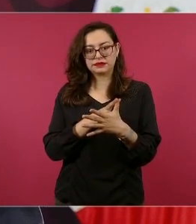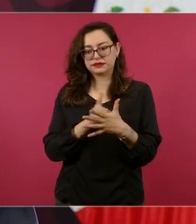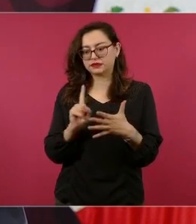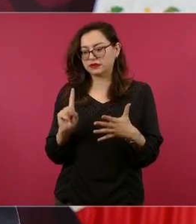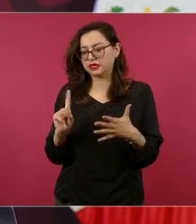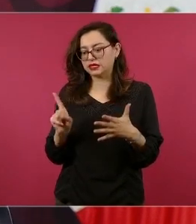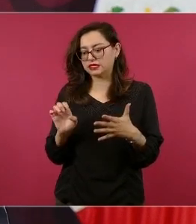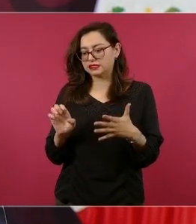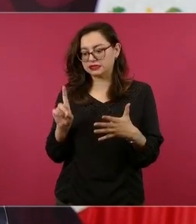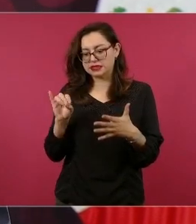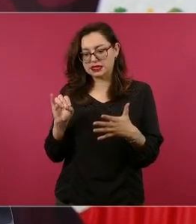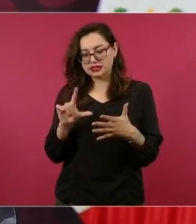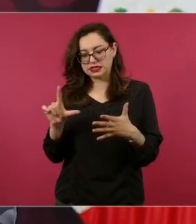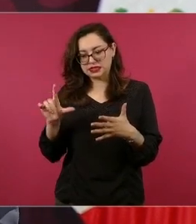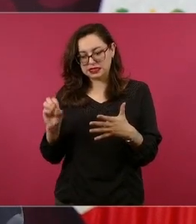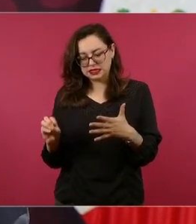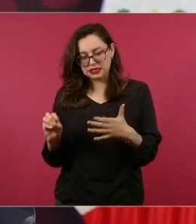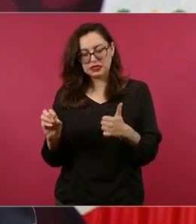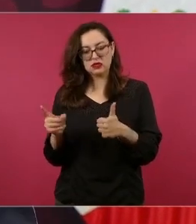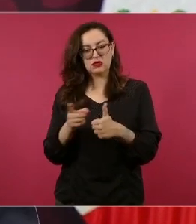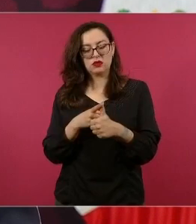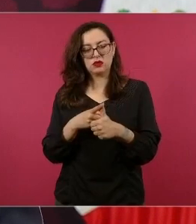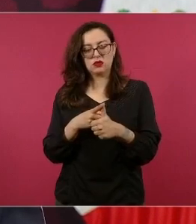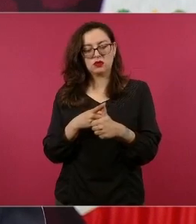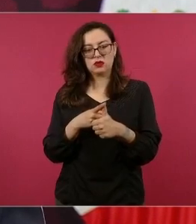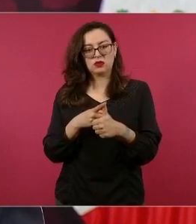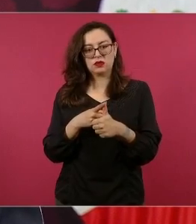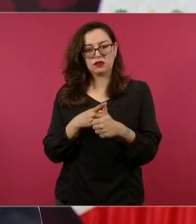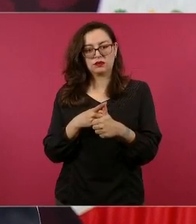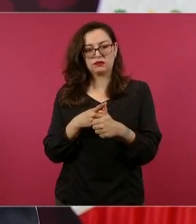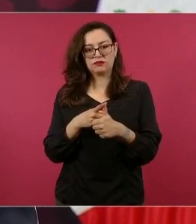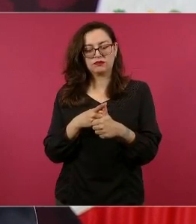lo devaluó Ernesto Zedillo,